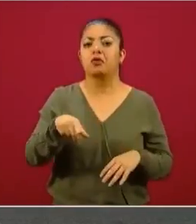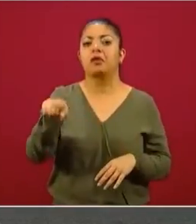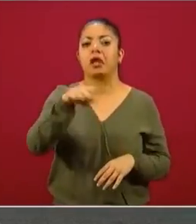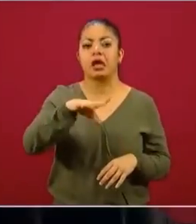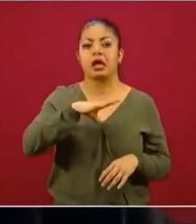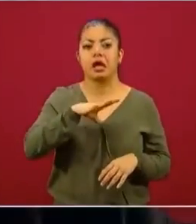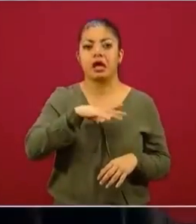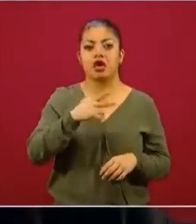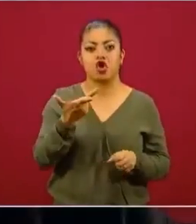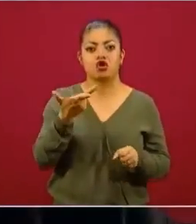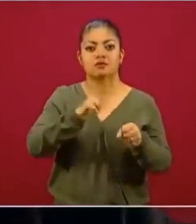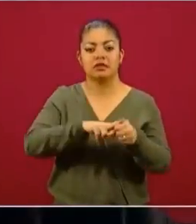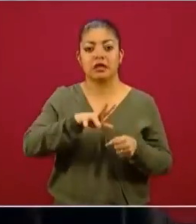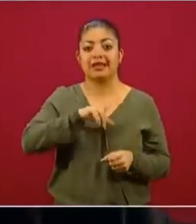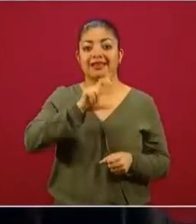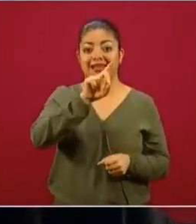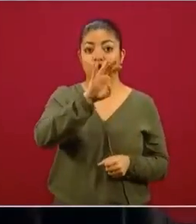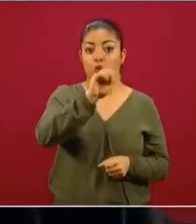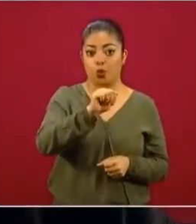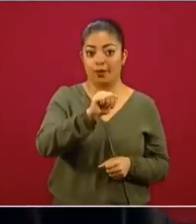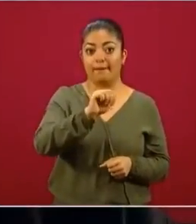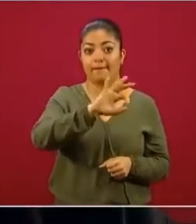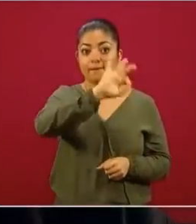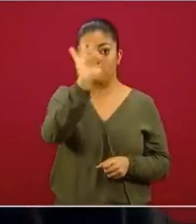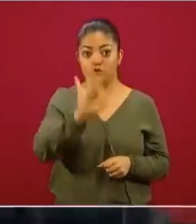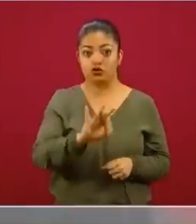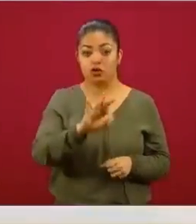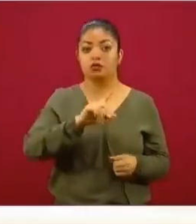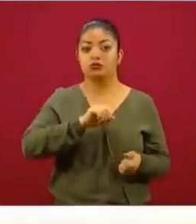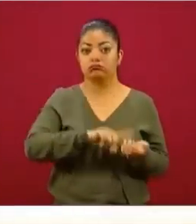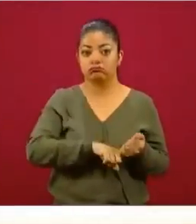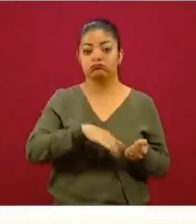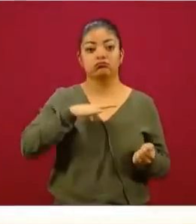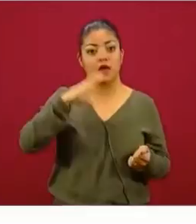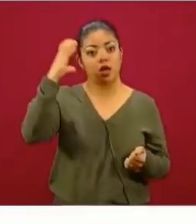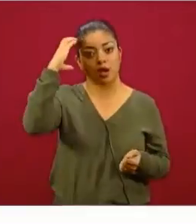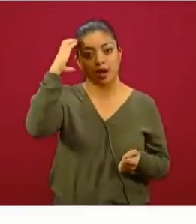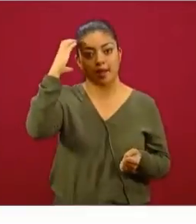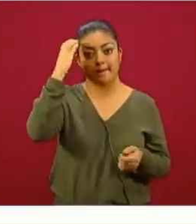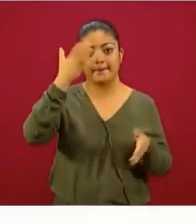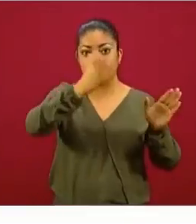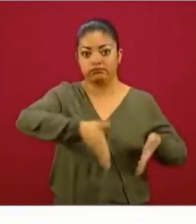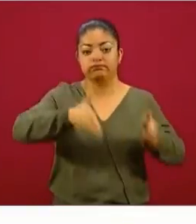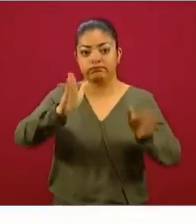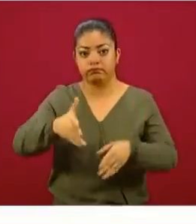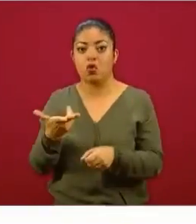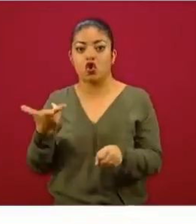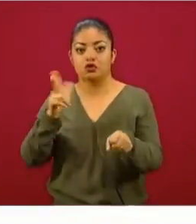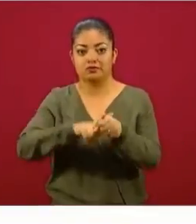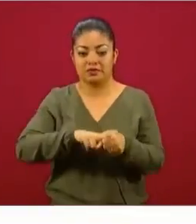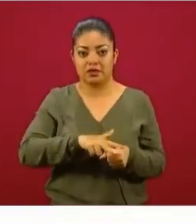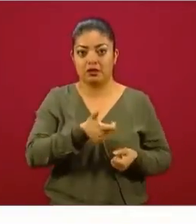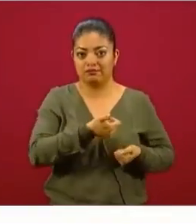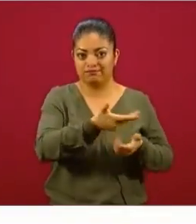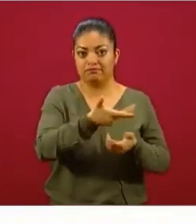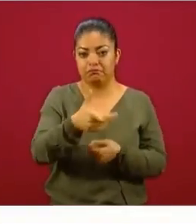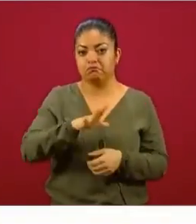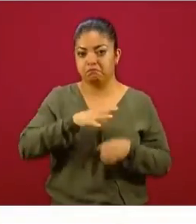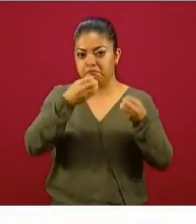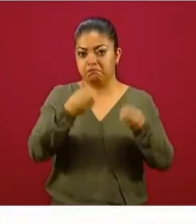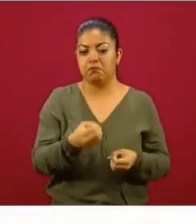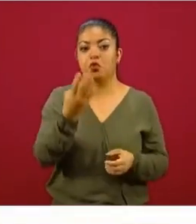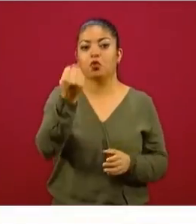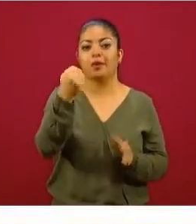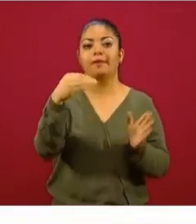tenemos 39 a nivel nacional de camas hospitalizados de hospitalización que están ocupadas son